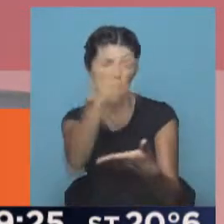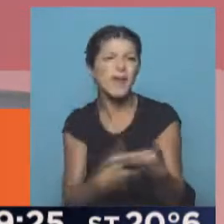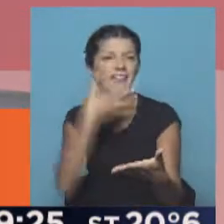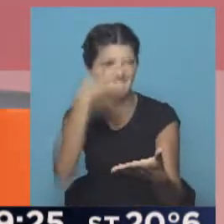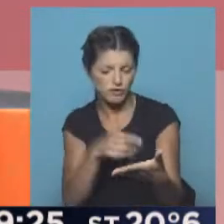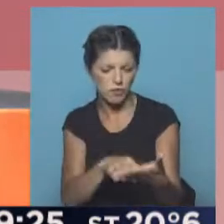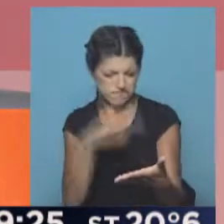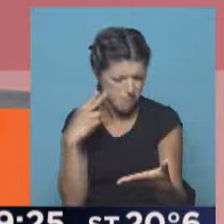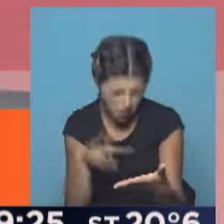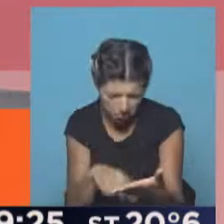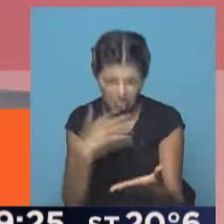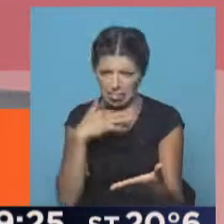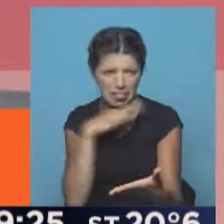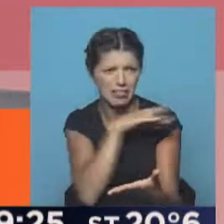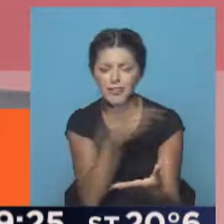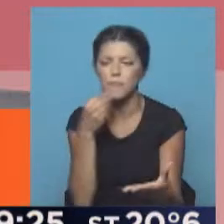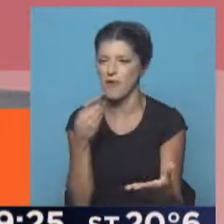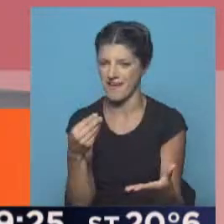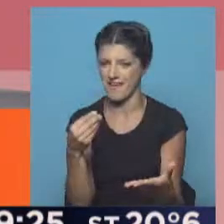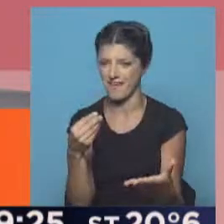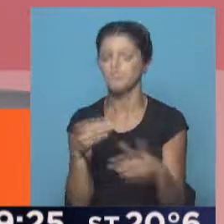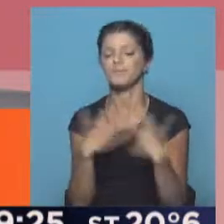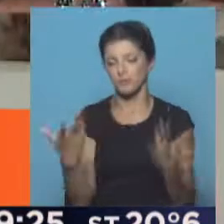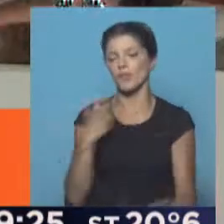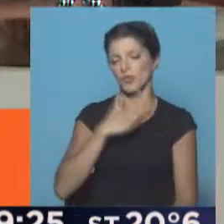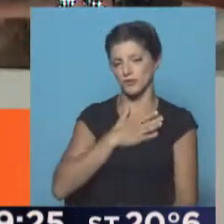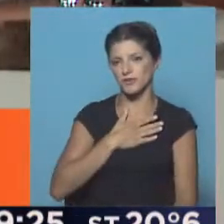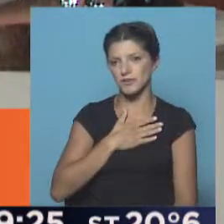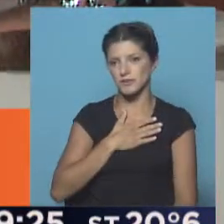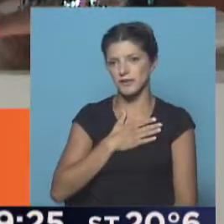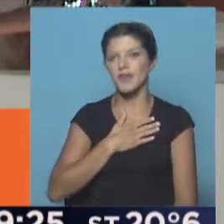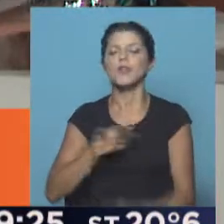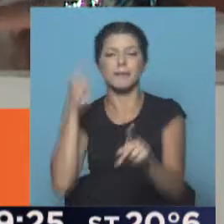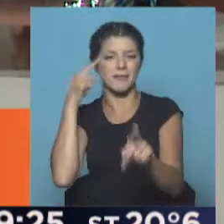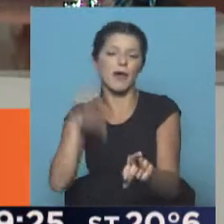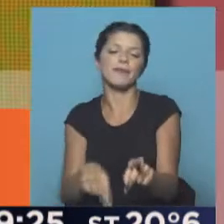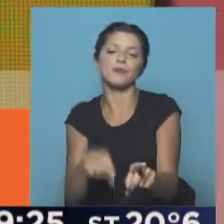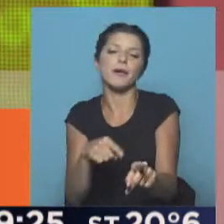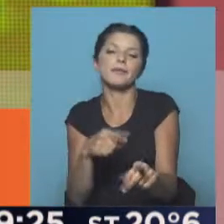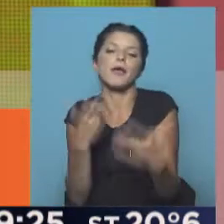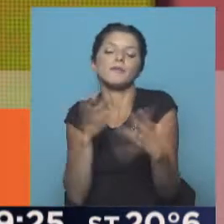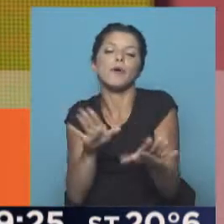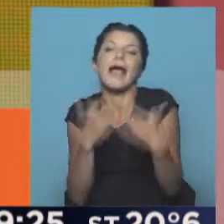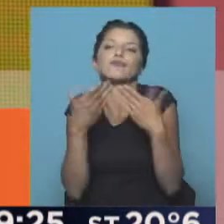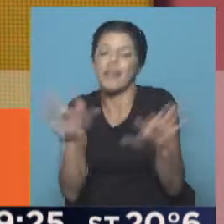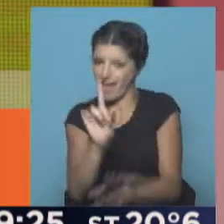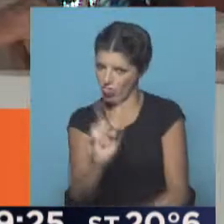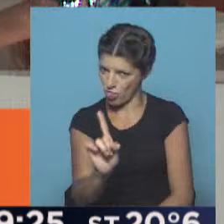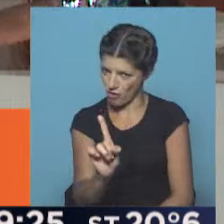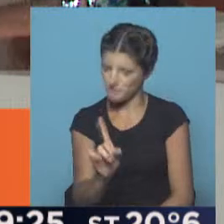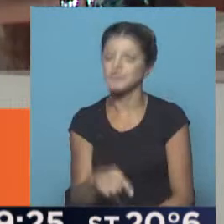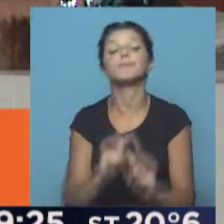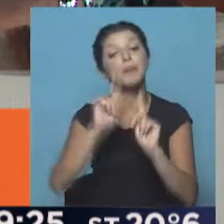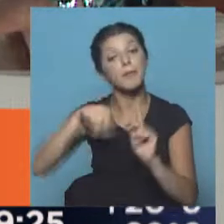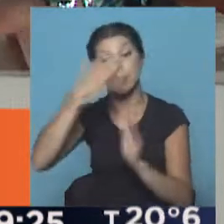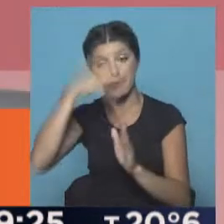Nosotros sostenemos a través de la teoría que eso no es quizás inocente. También, bueno, hay una segunda parte que